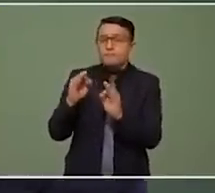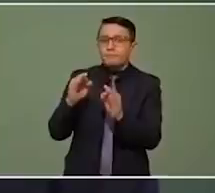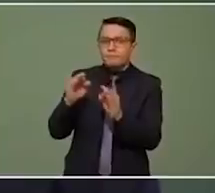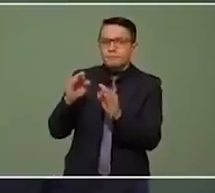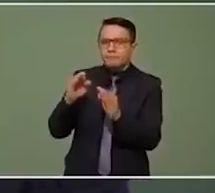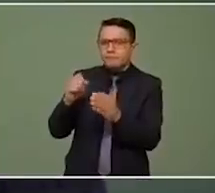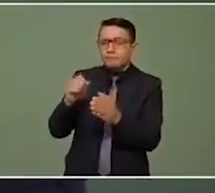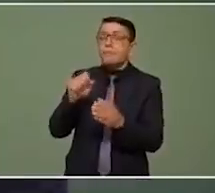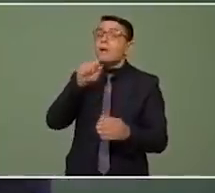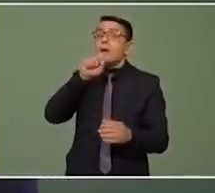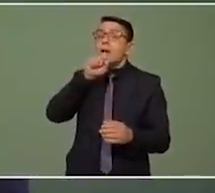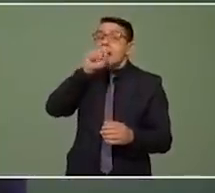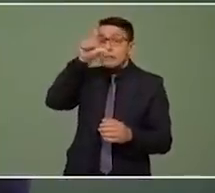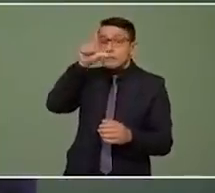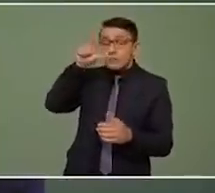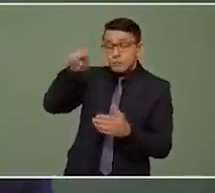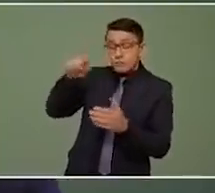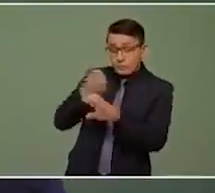jalisco